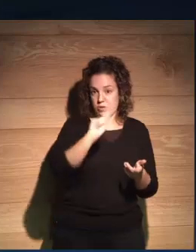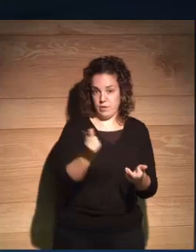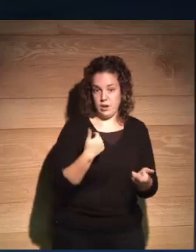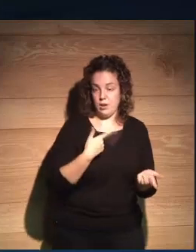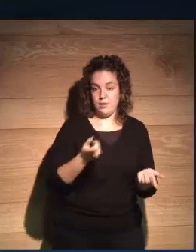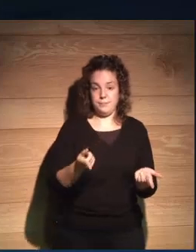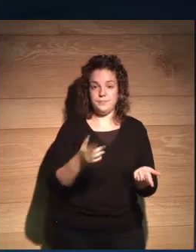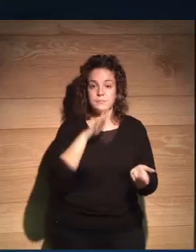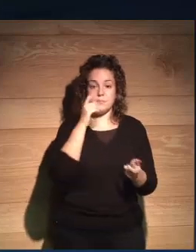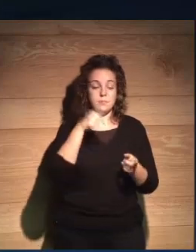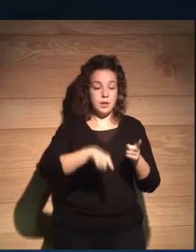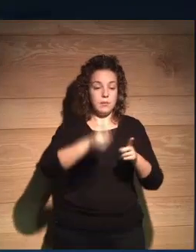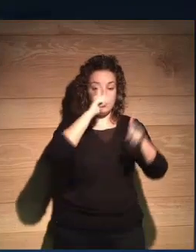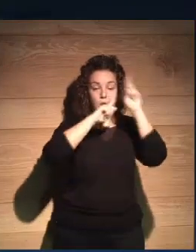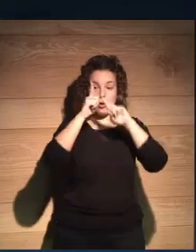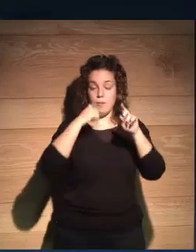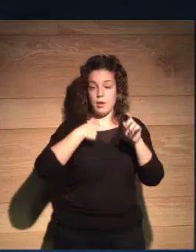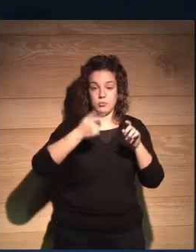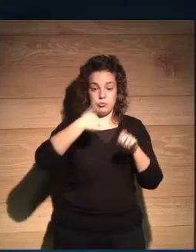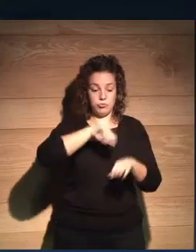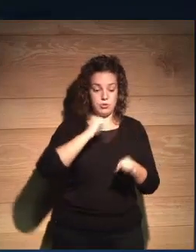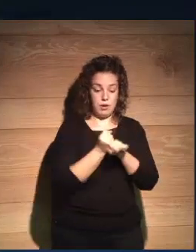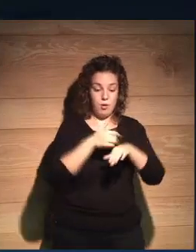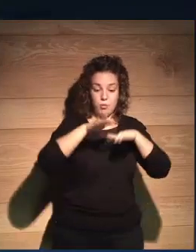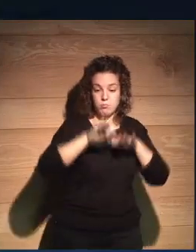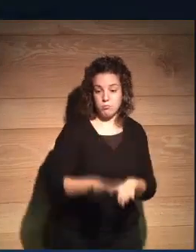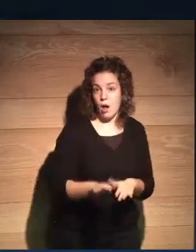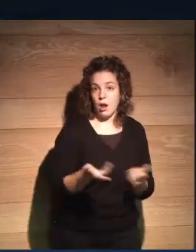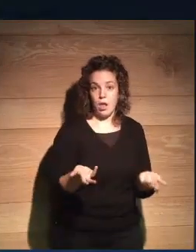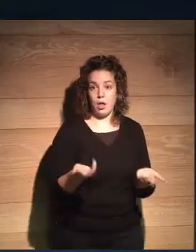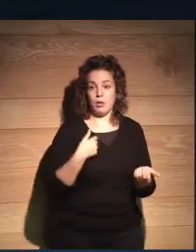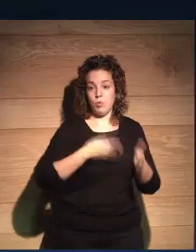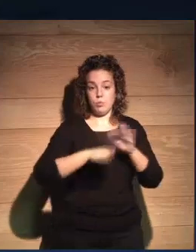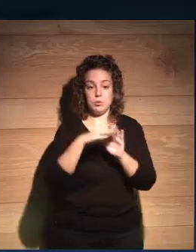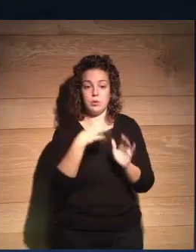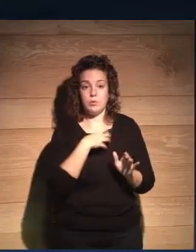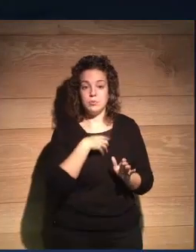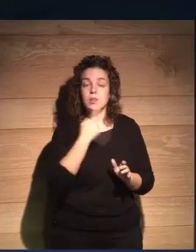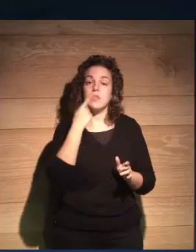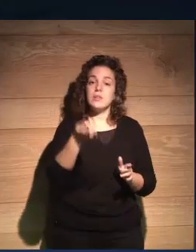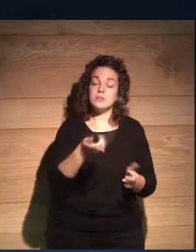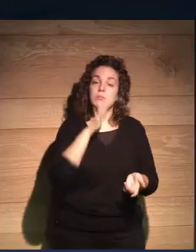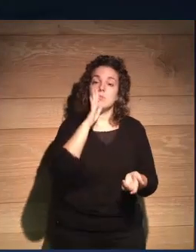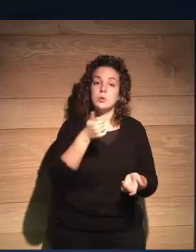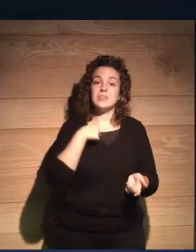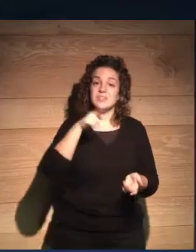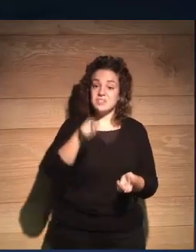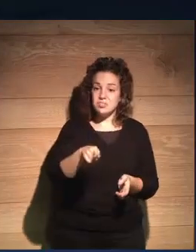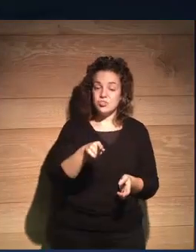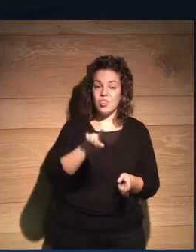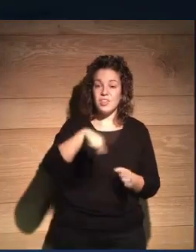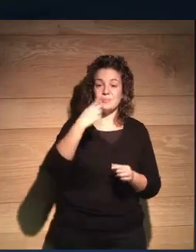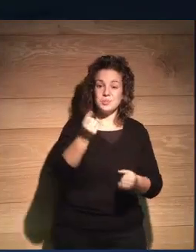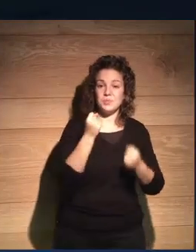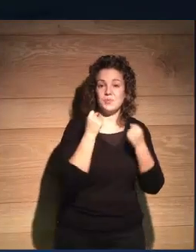y nos hemos encontrado con este problema y se ha parado. Y no hemos podido seguir por aquí. ¿Y por qué hay que decirlo eso? Porque eso, Antonio, te da